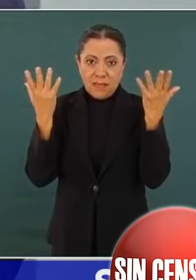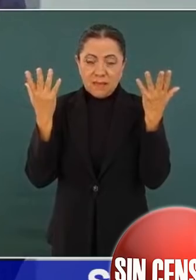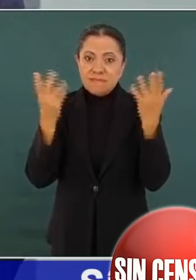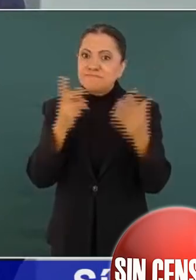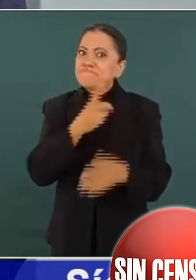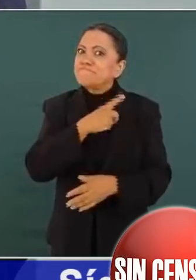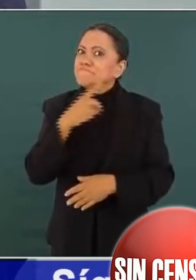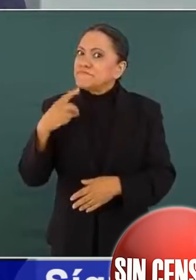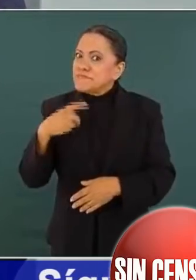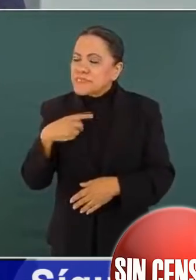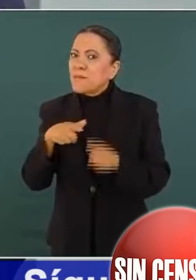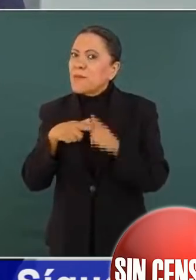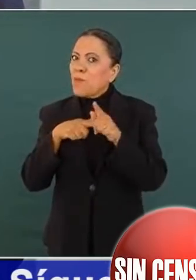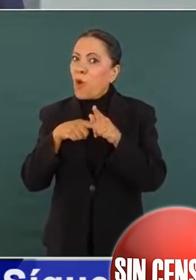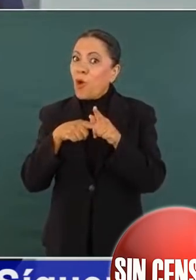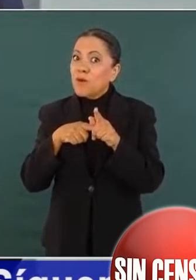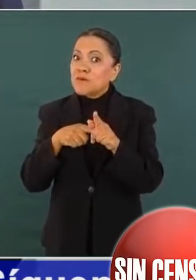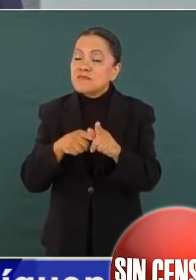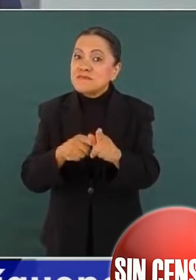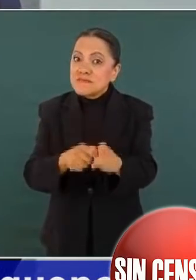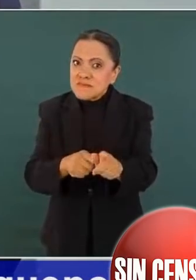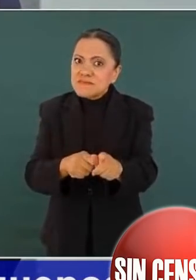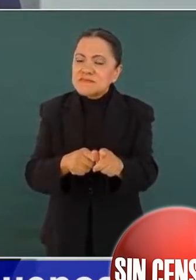seguir ventilando,